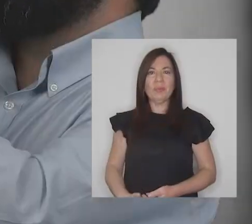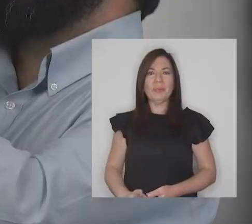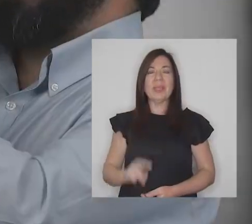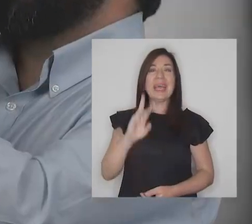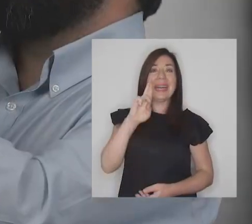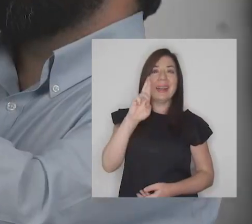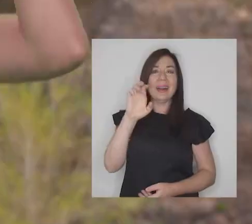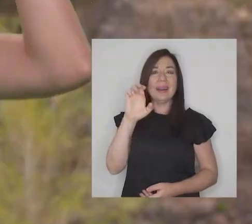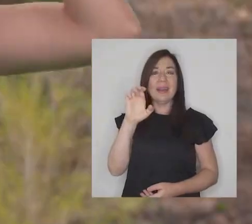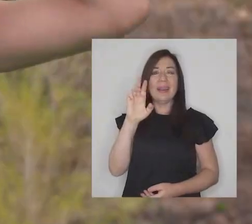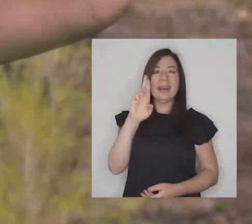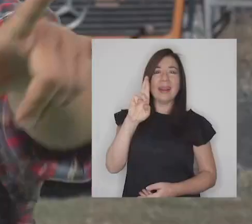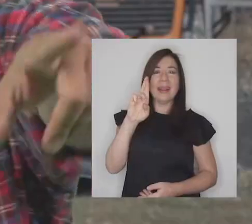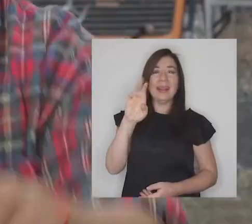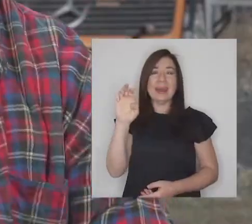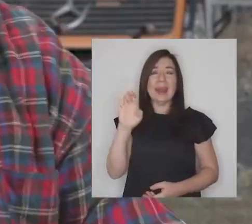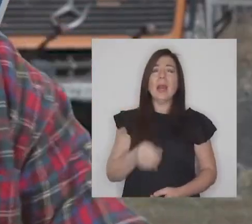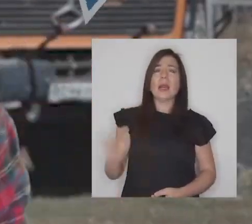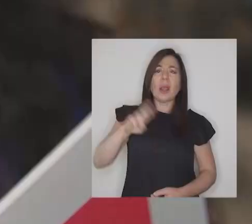republicano